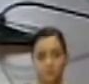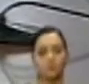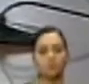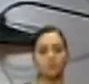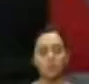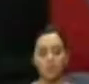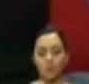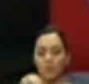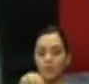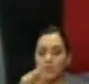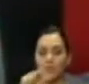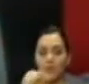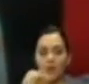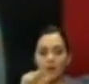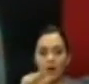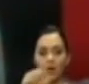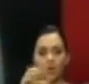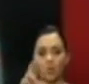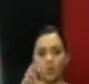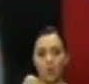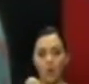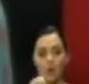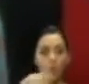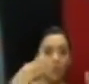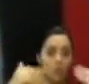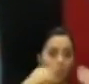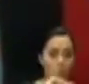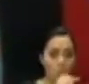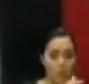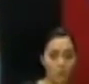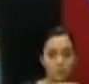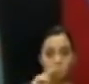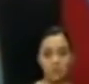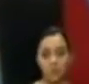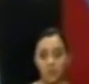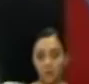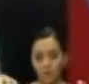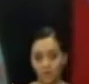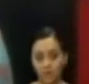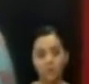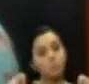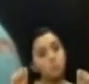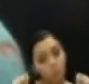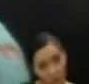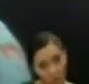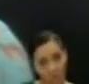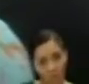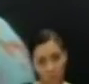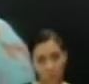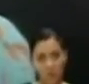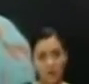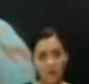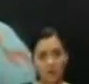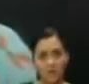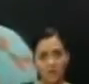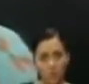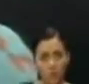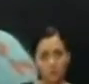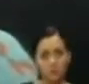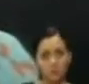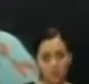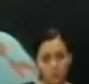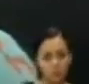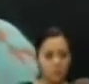del cura que se disputa entre Guayas y Manabí actualmente, ¿puede verificarse algún tipo de manipulación entre terratenientes